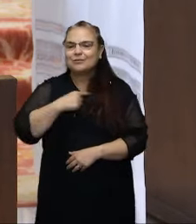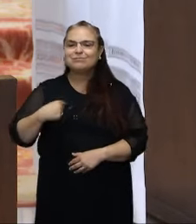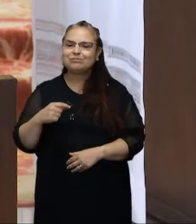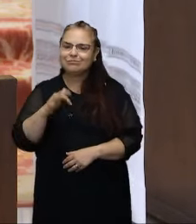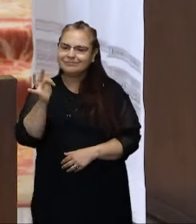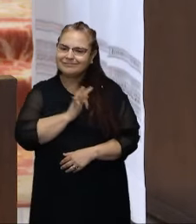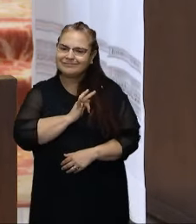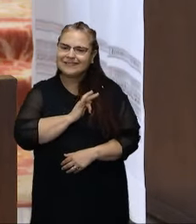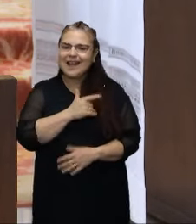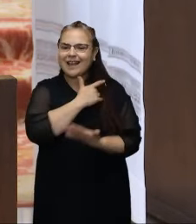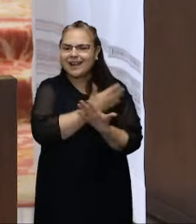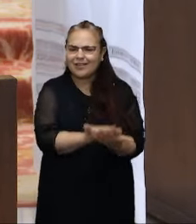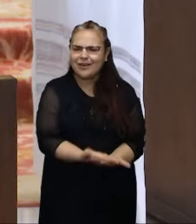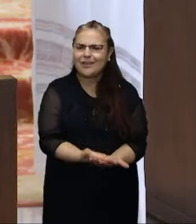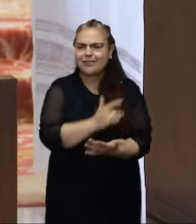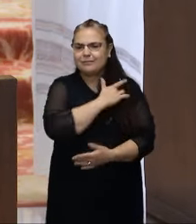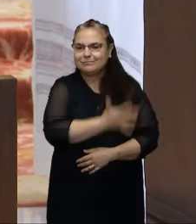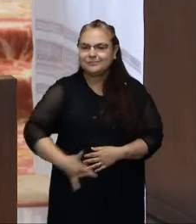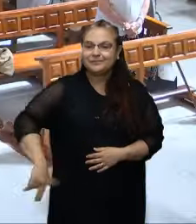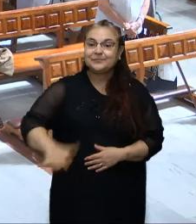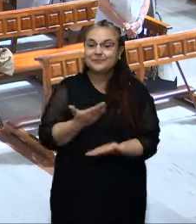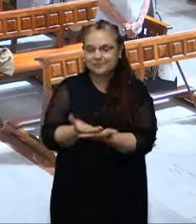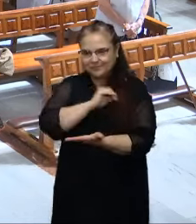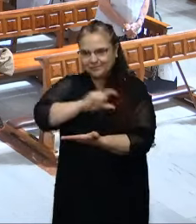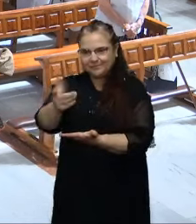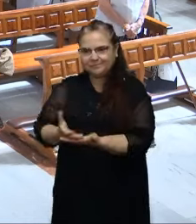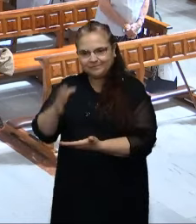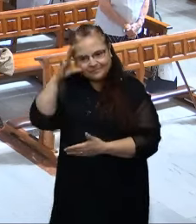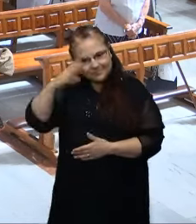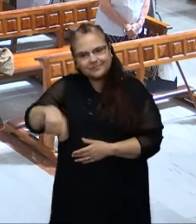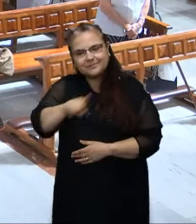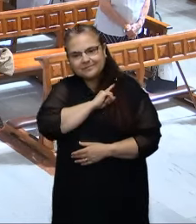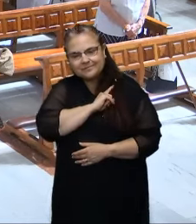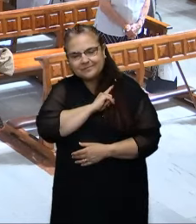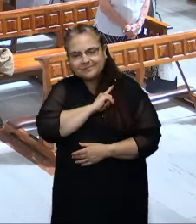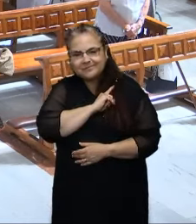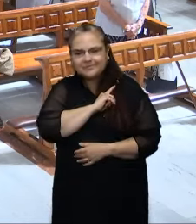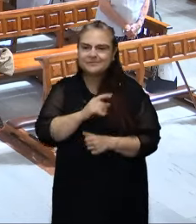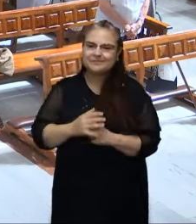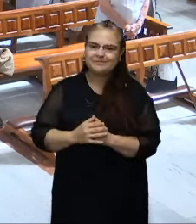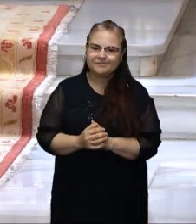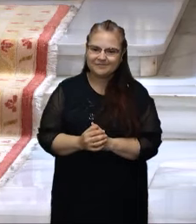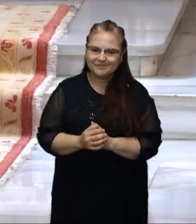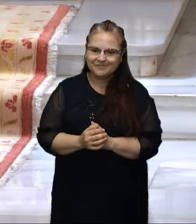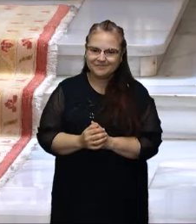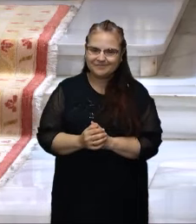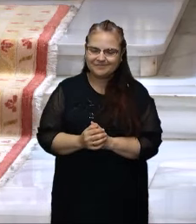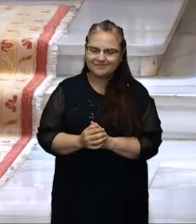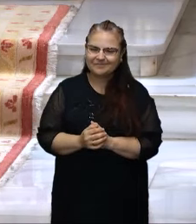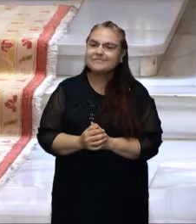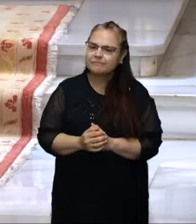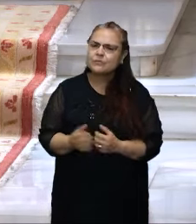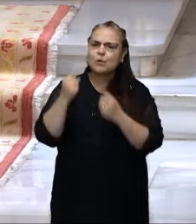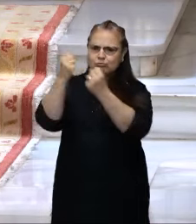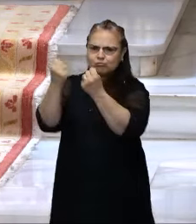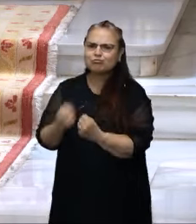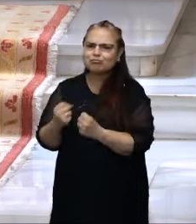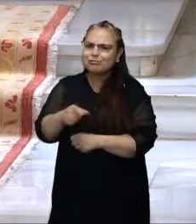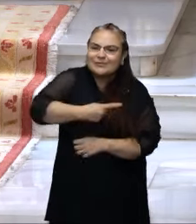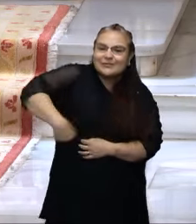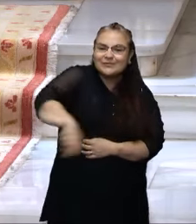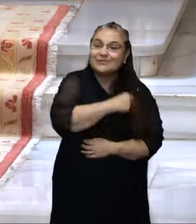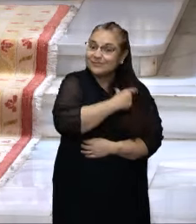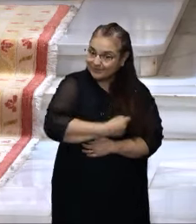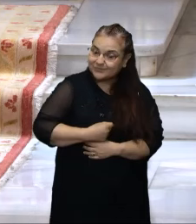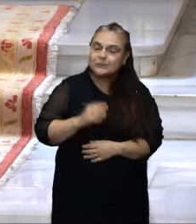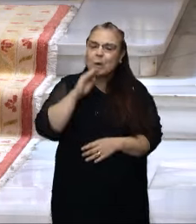de la caridad y la misericordia, roguemos al Señor. Te rogamos, óyenos. Afianza, Señor, nuestros corazones